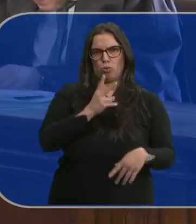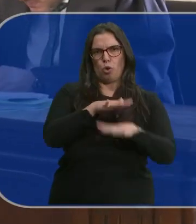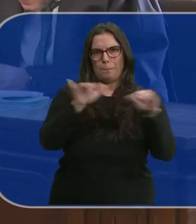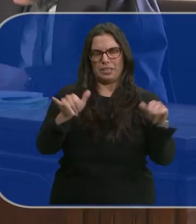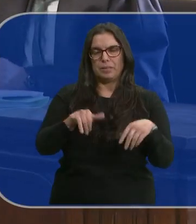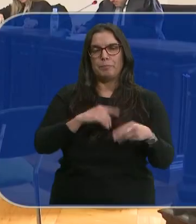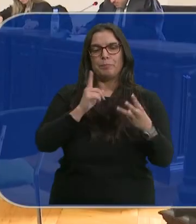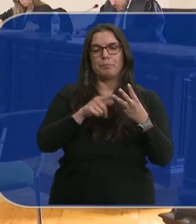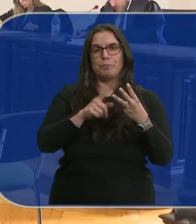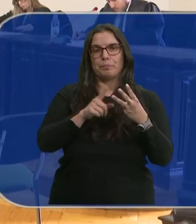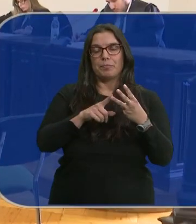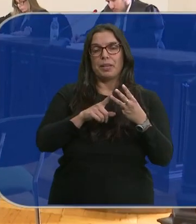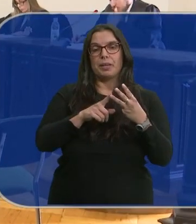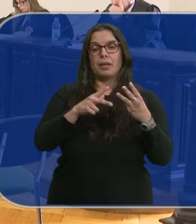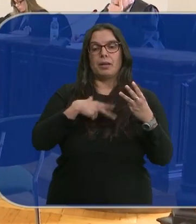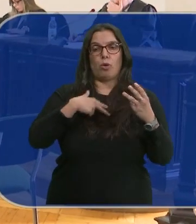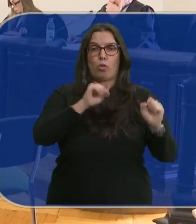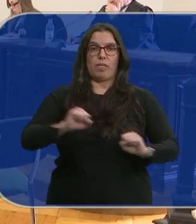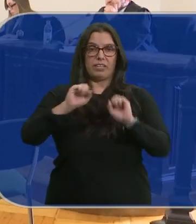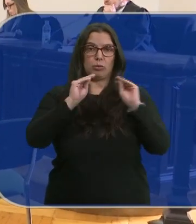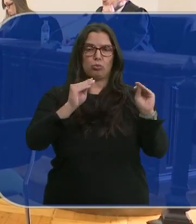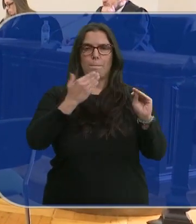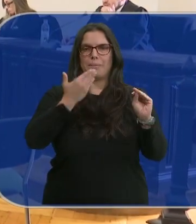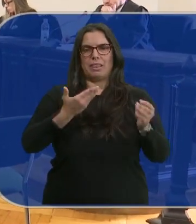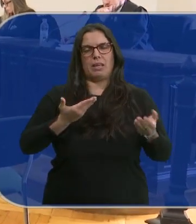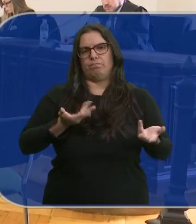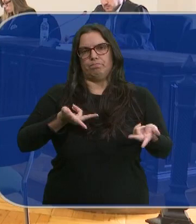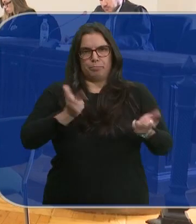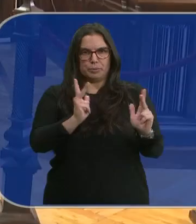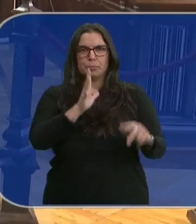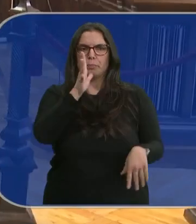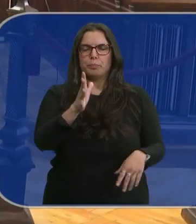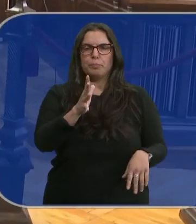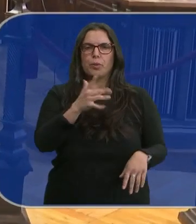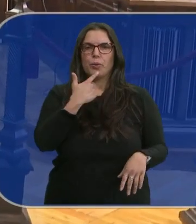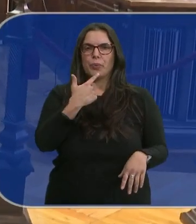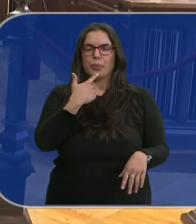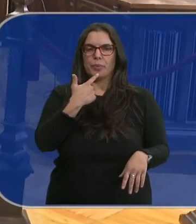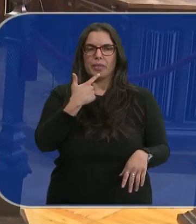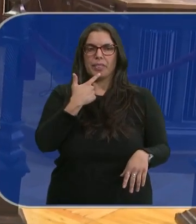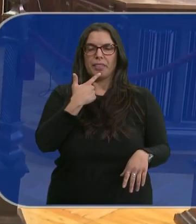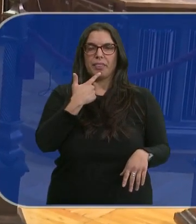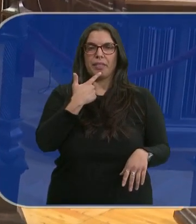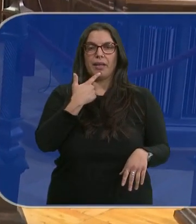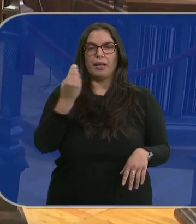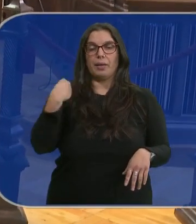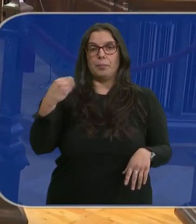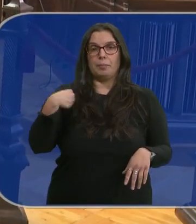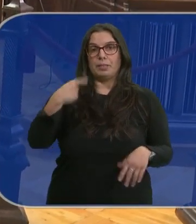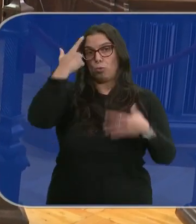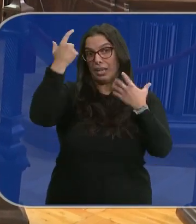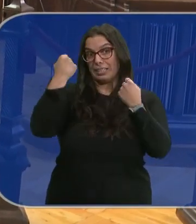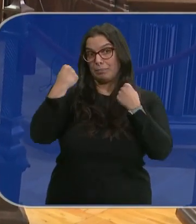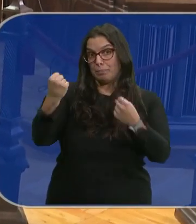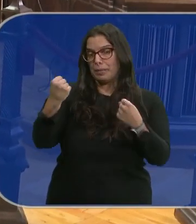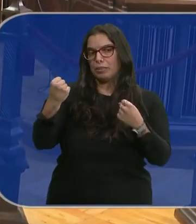euros. Mientras la defensa del acusado pide la libre absolución, amparándose sobre todo en esa declaración de los